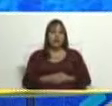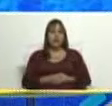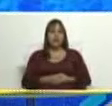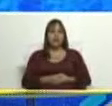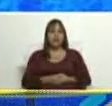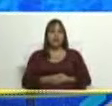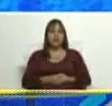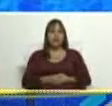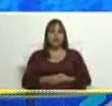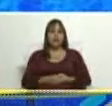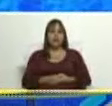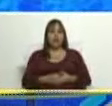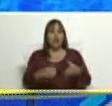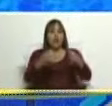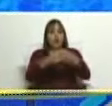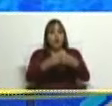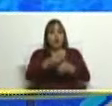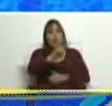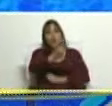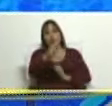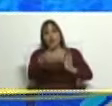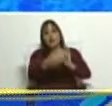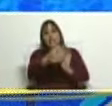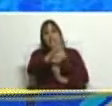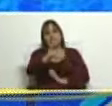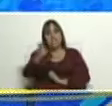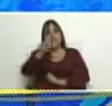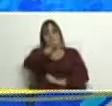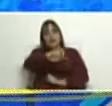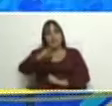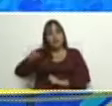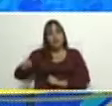las brigadas, 2.500 brigadistas